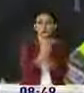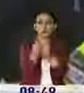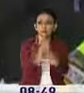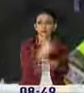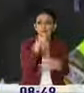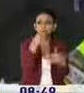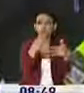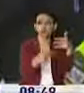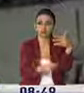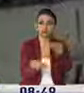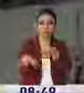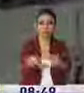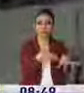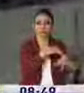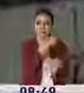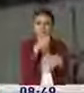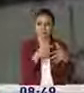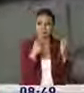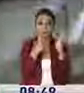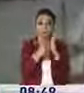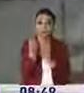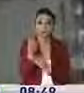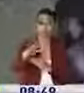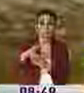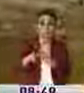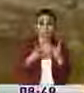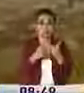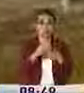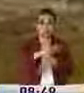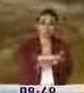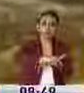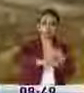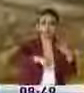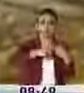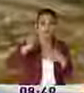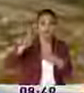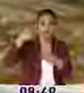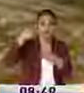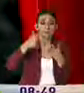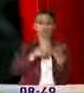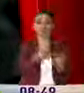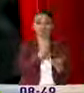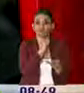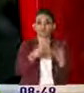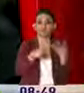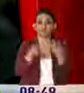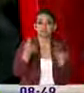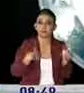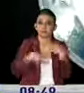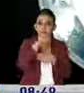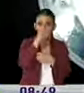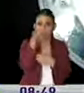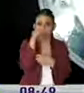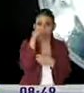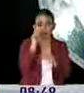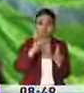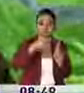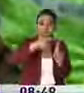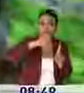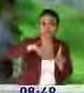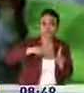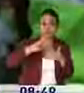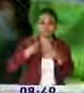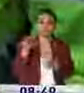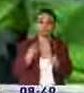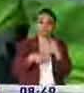delitos. Esto es por asociación ilícita, asalto y robo y tenencia de armas y microtráfico. Robo a mano armada y microtráfico eran